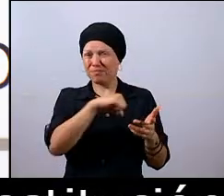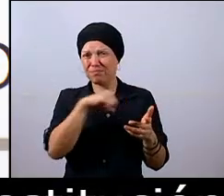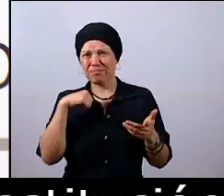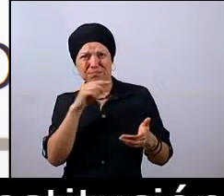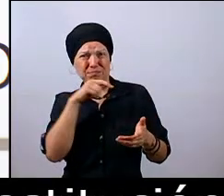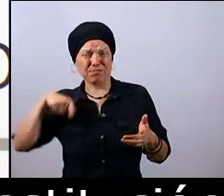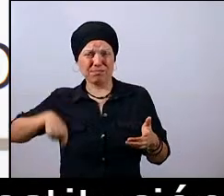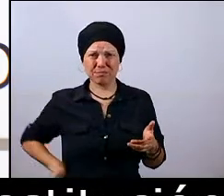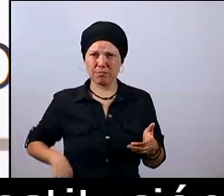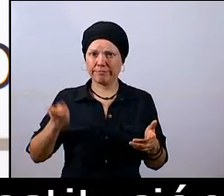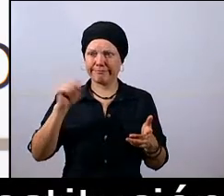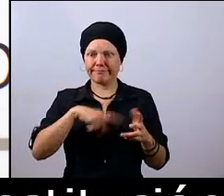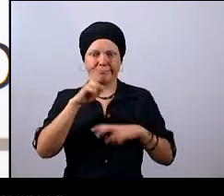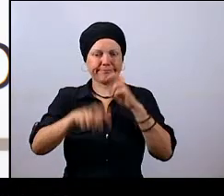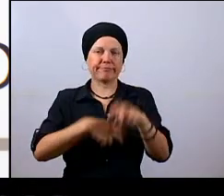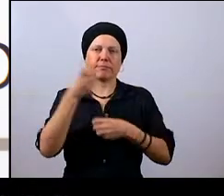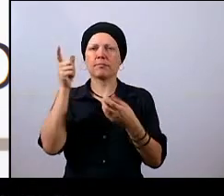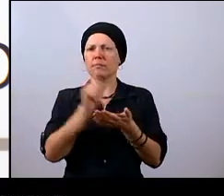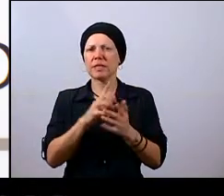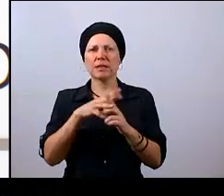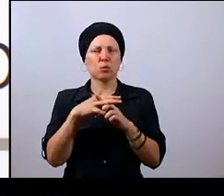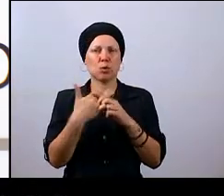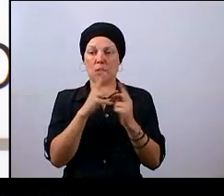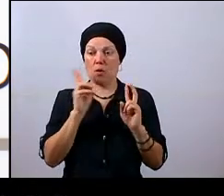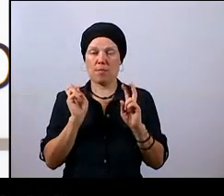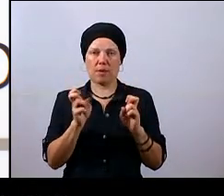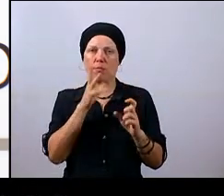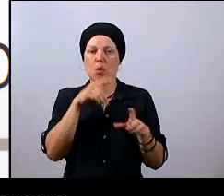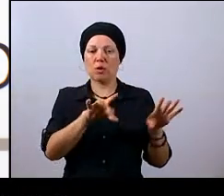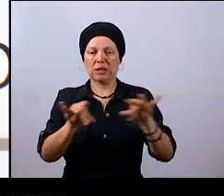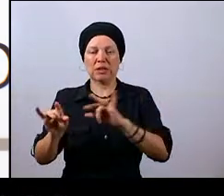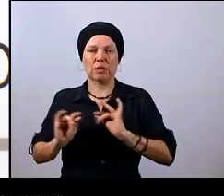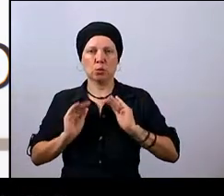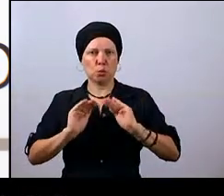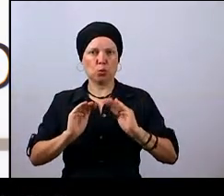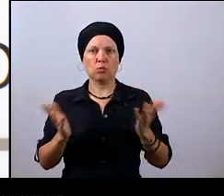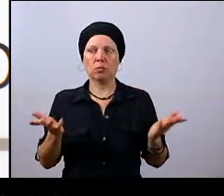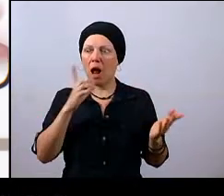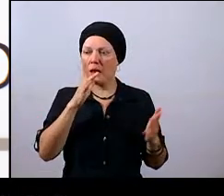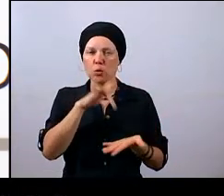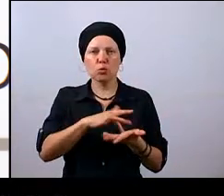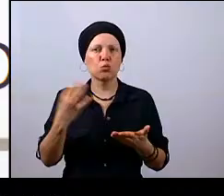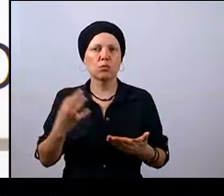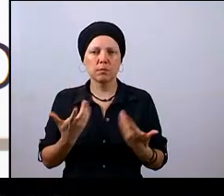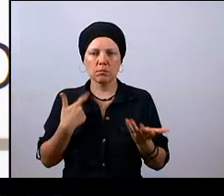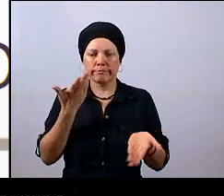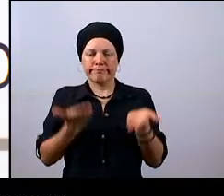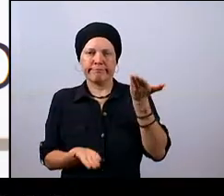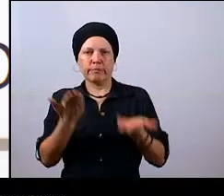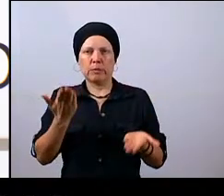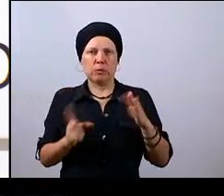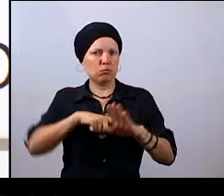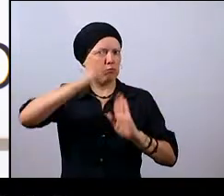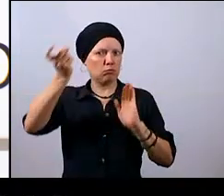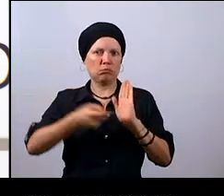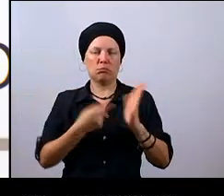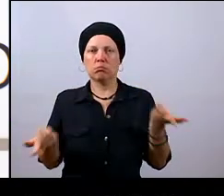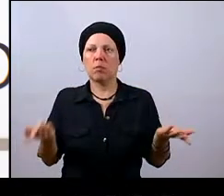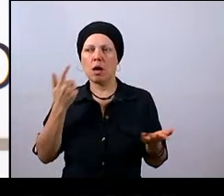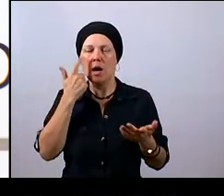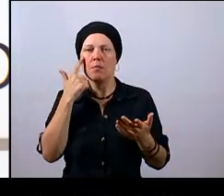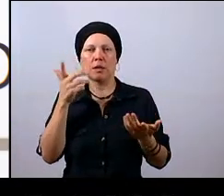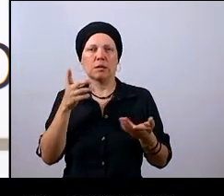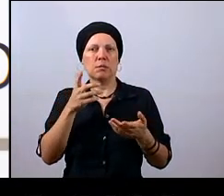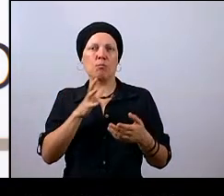profesionales, y restaurarla a la situación inicial, a esos territorios. Y ahora lo que toca es una evaluación integral de cuáles son